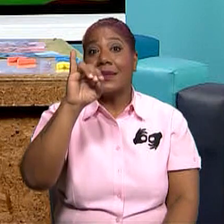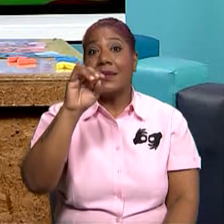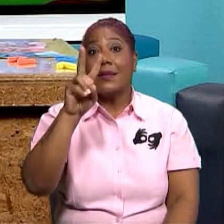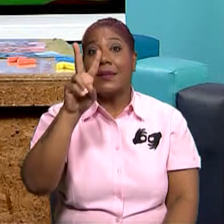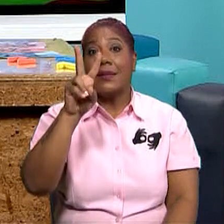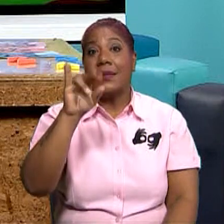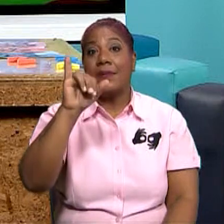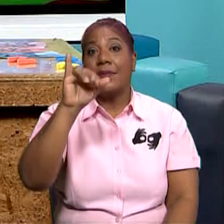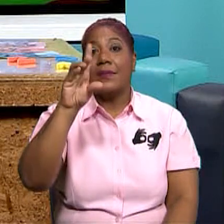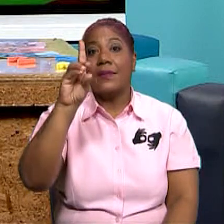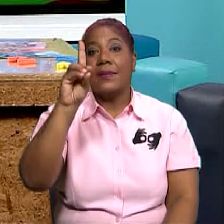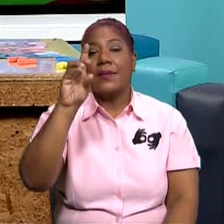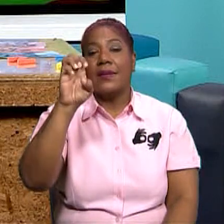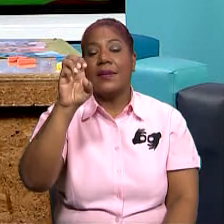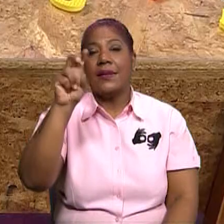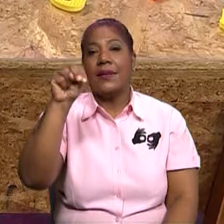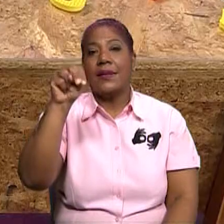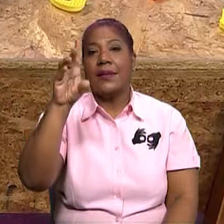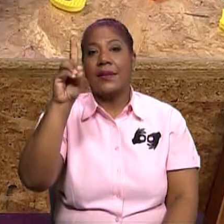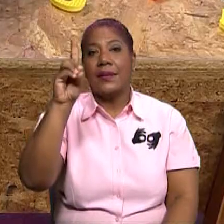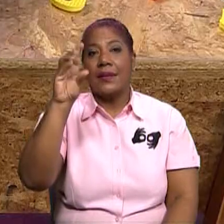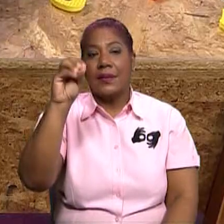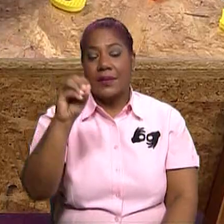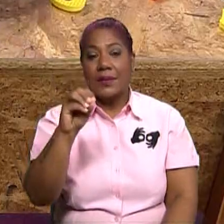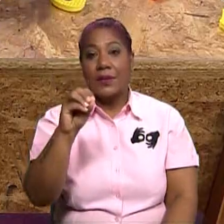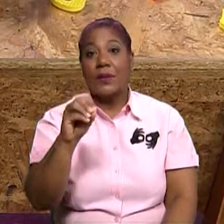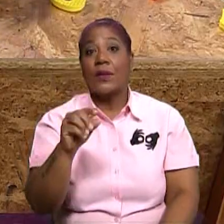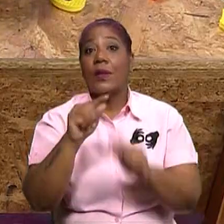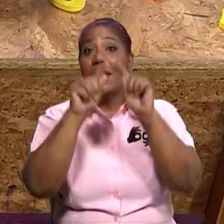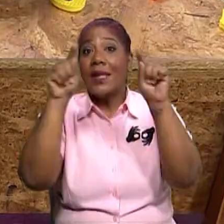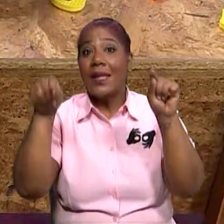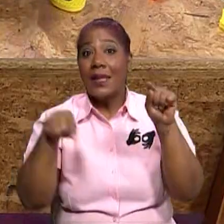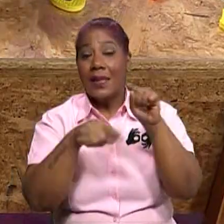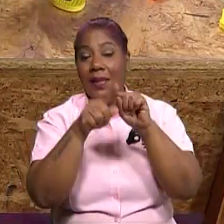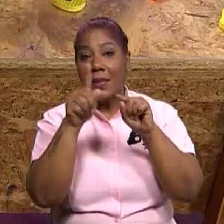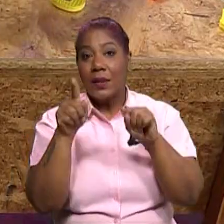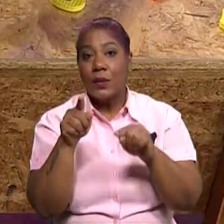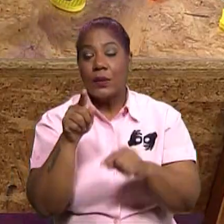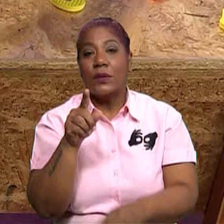recuerden. Este otro cuadrantito se llama divisor y